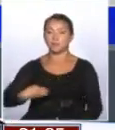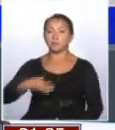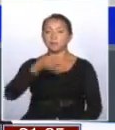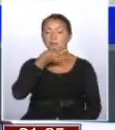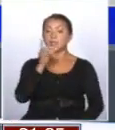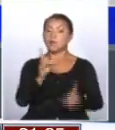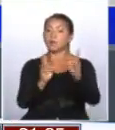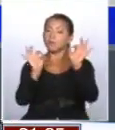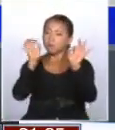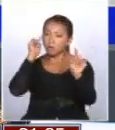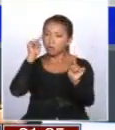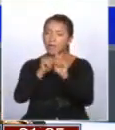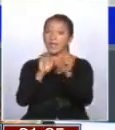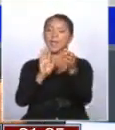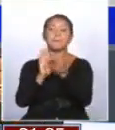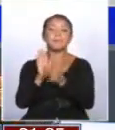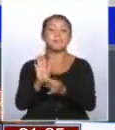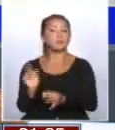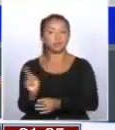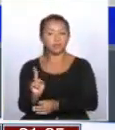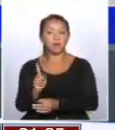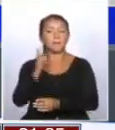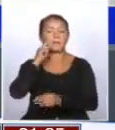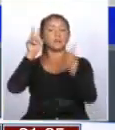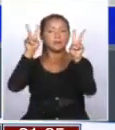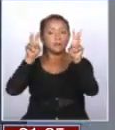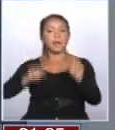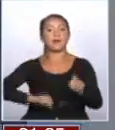determinados puntos específicos, como las indicaciones, no estaban.